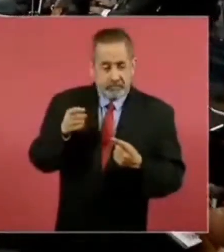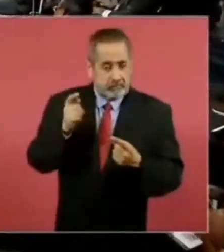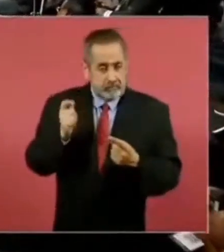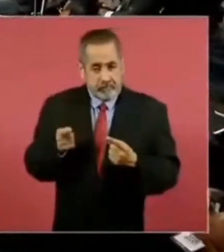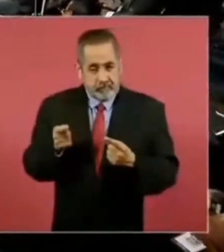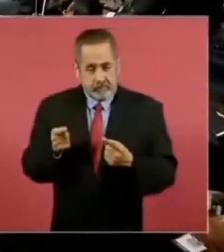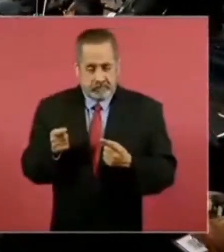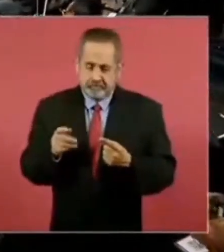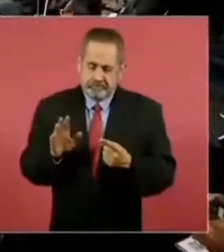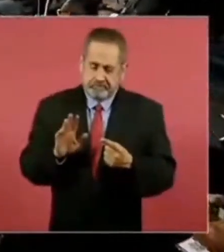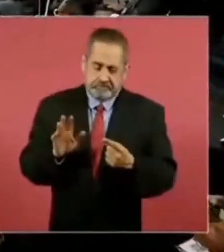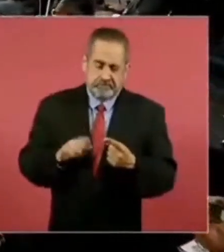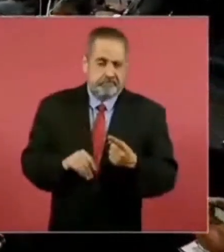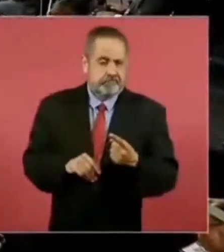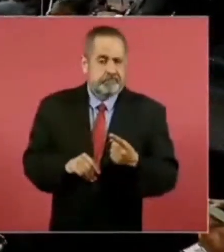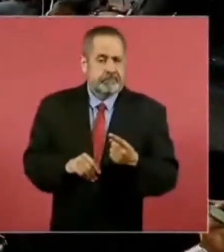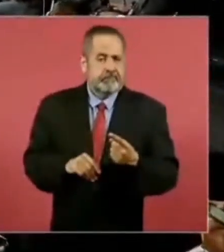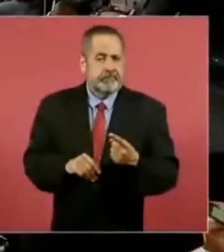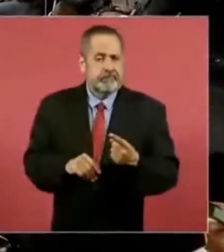sí,